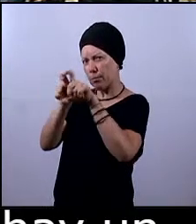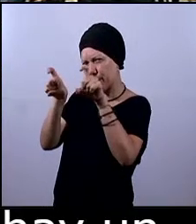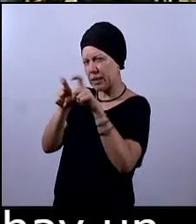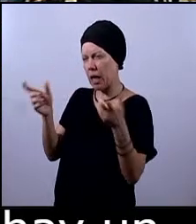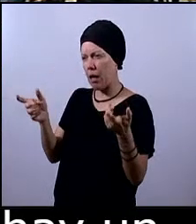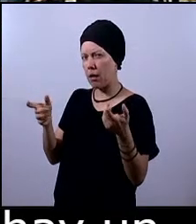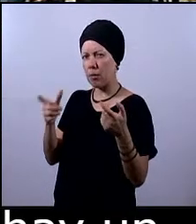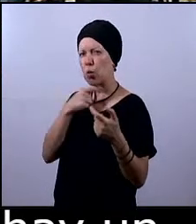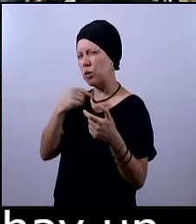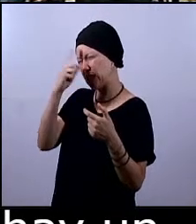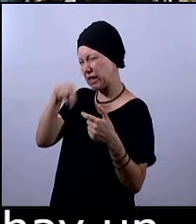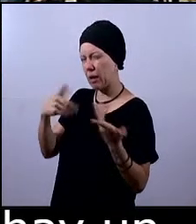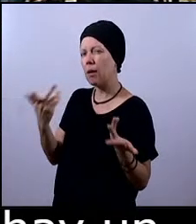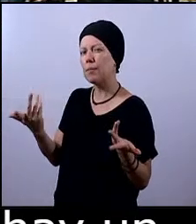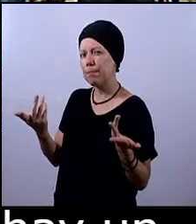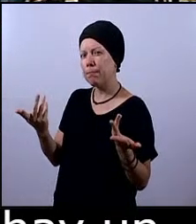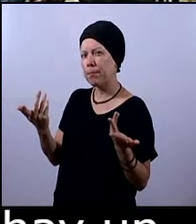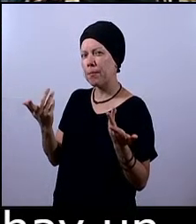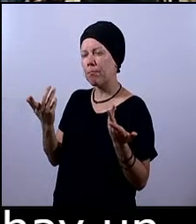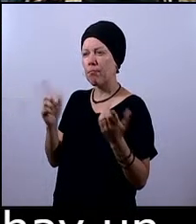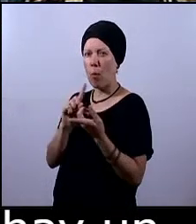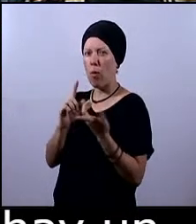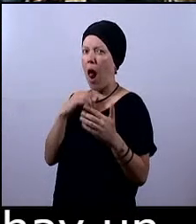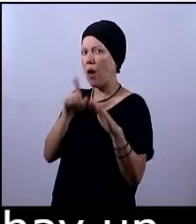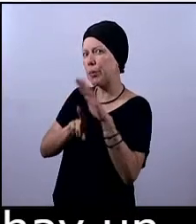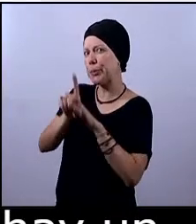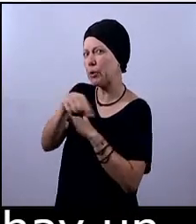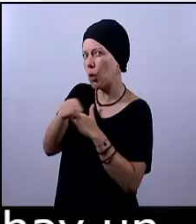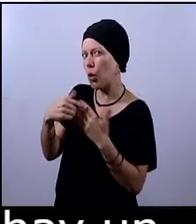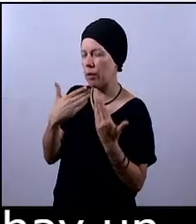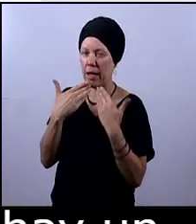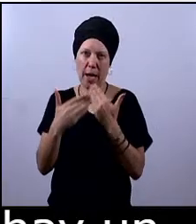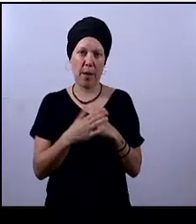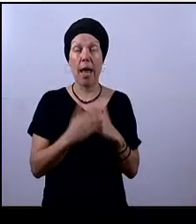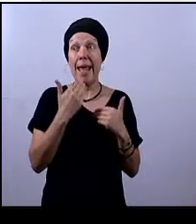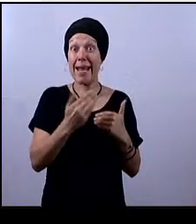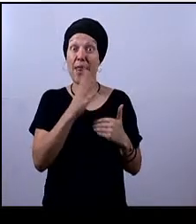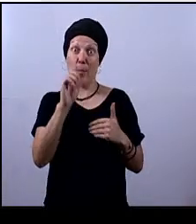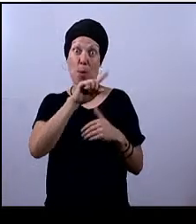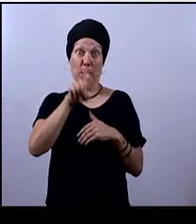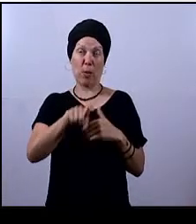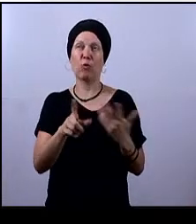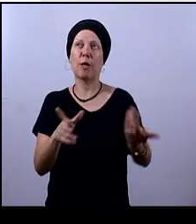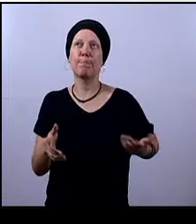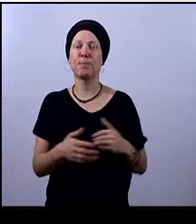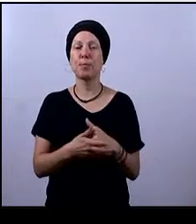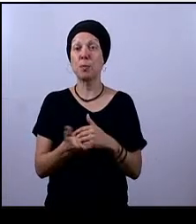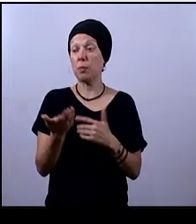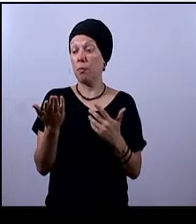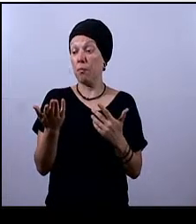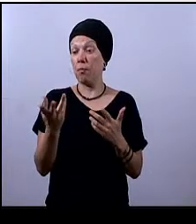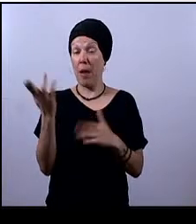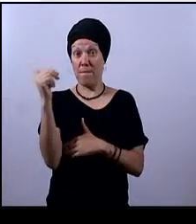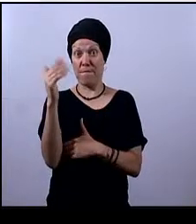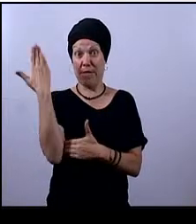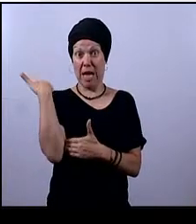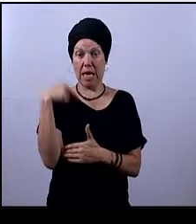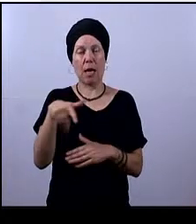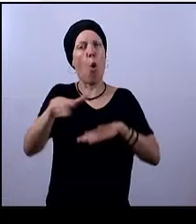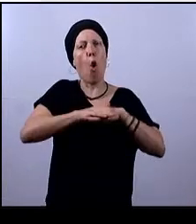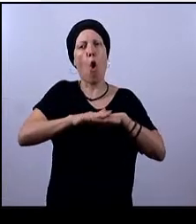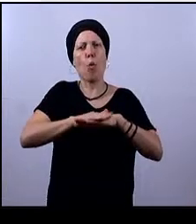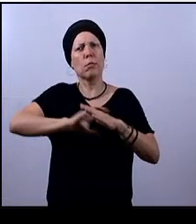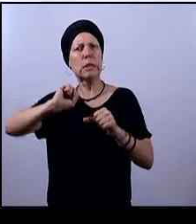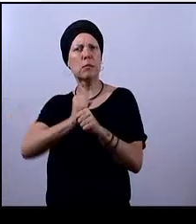Me gustaría saber si hay algún tipo de avance al respecto. Gracias. Gracias por la pregunta. Como manifestamos el viernes, este Gobierno